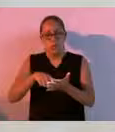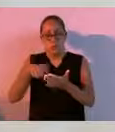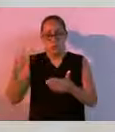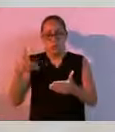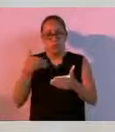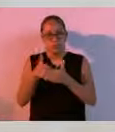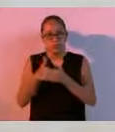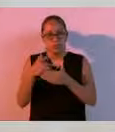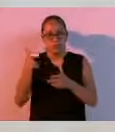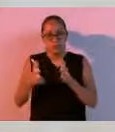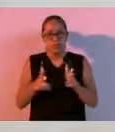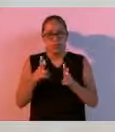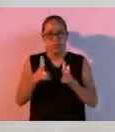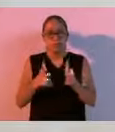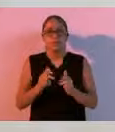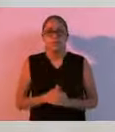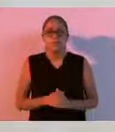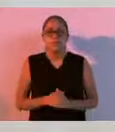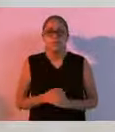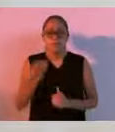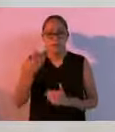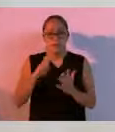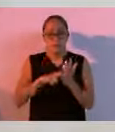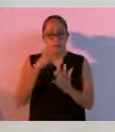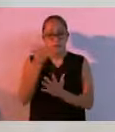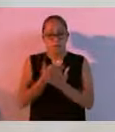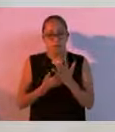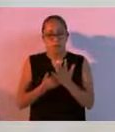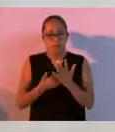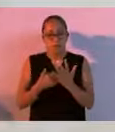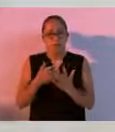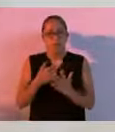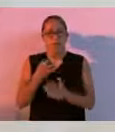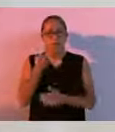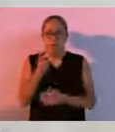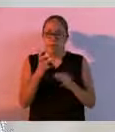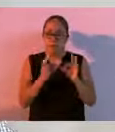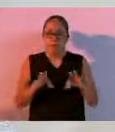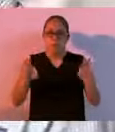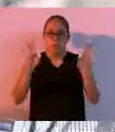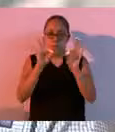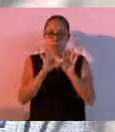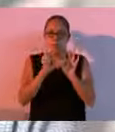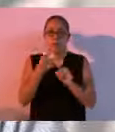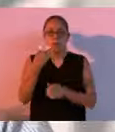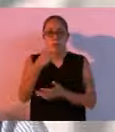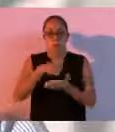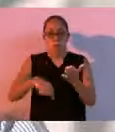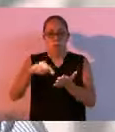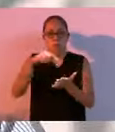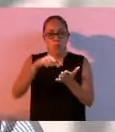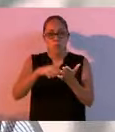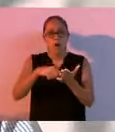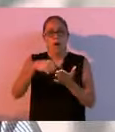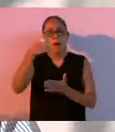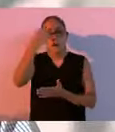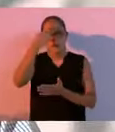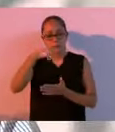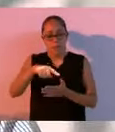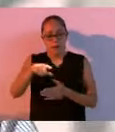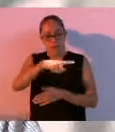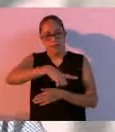tren. Es un proyecto integral, el espacio público, la regularización de la tenencia del